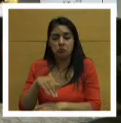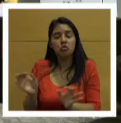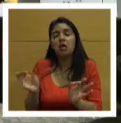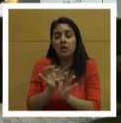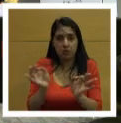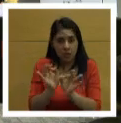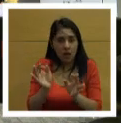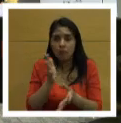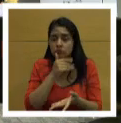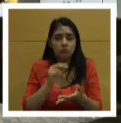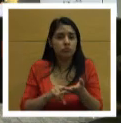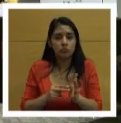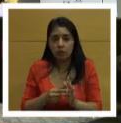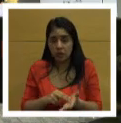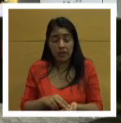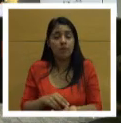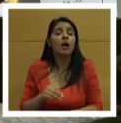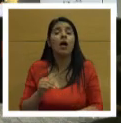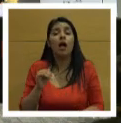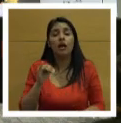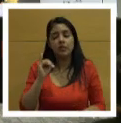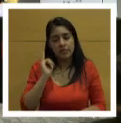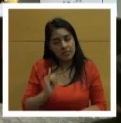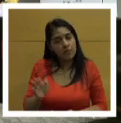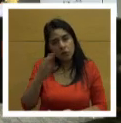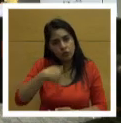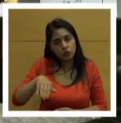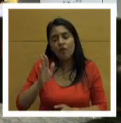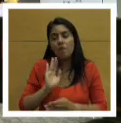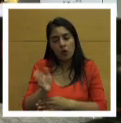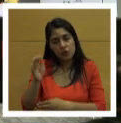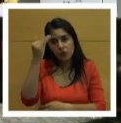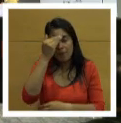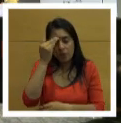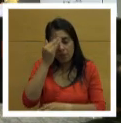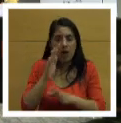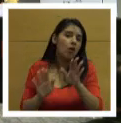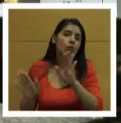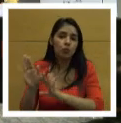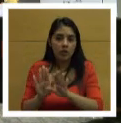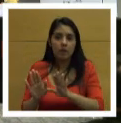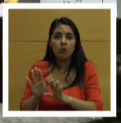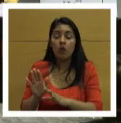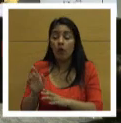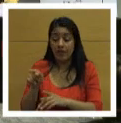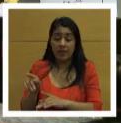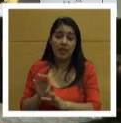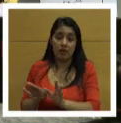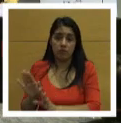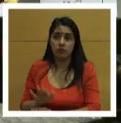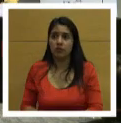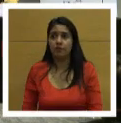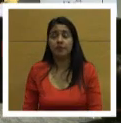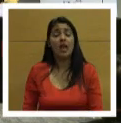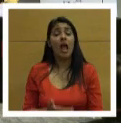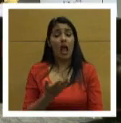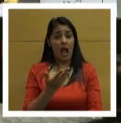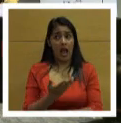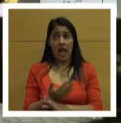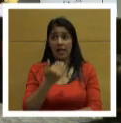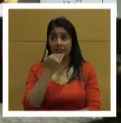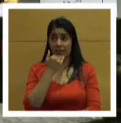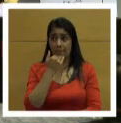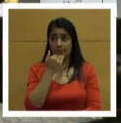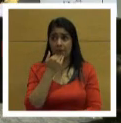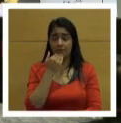de que obviamente nosotros siempre seguimos preocupados de su caso y buscamos que estén protegidas, ¿ya? Hay criterios de exclusión para que